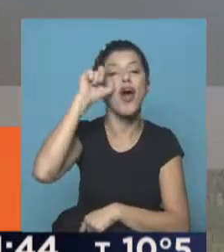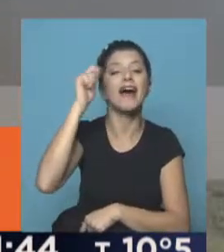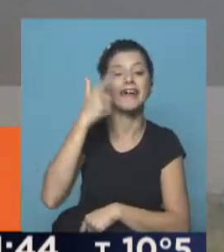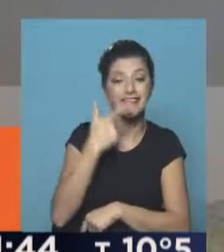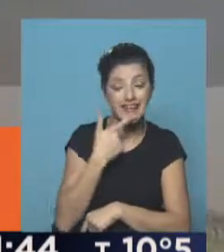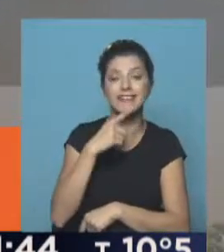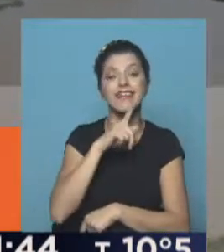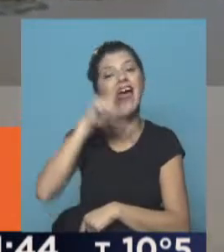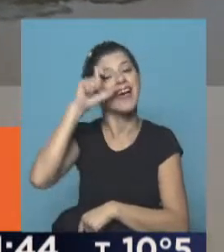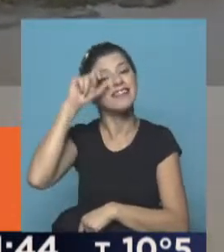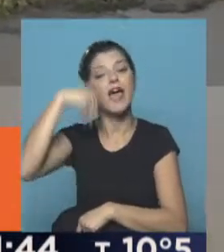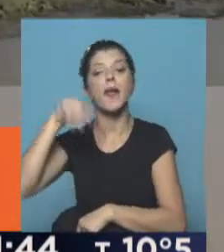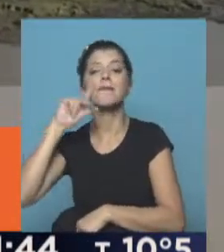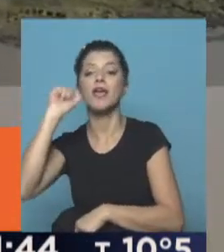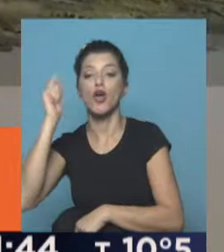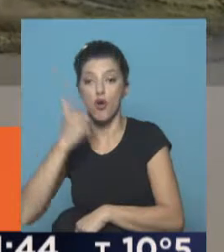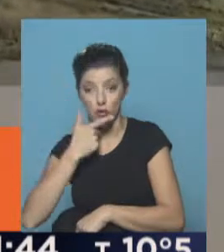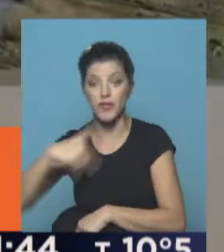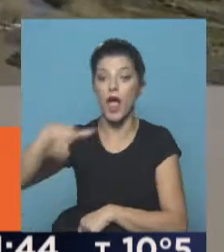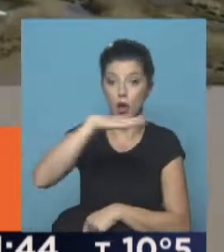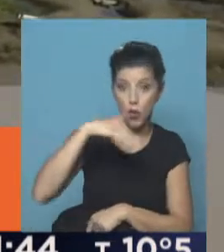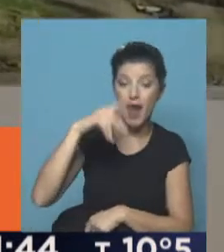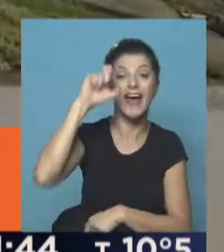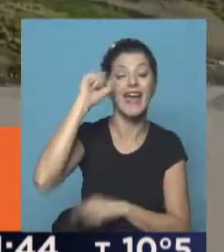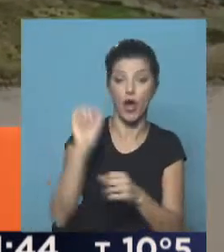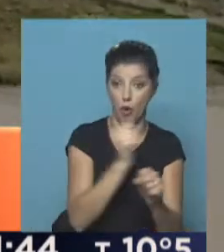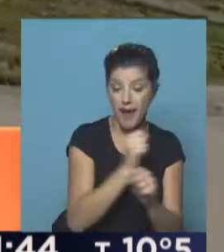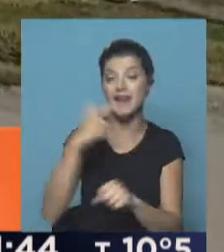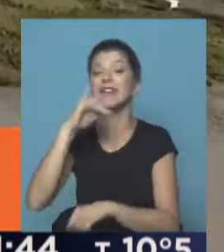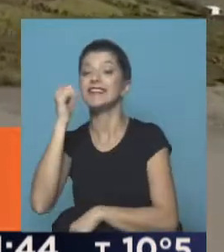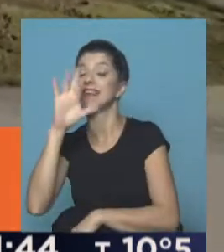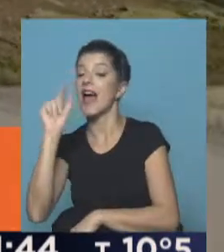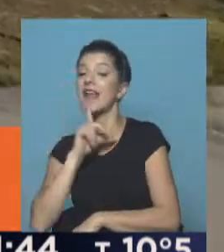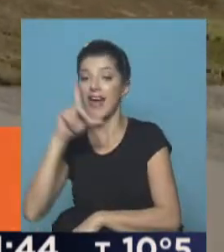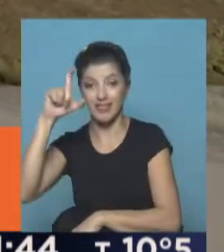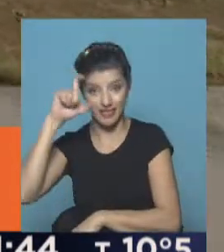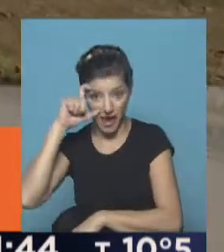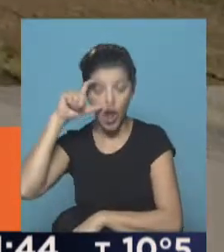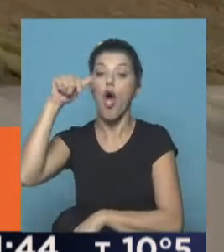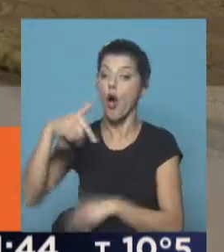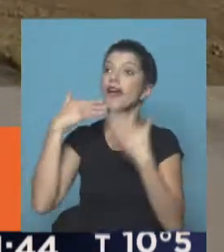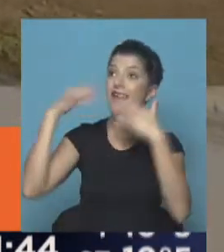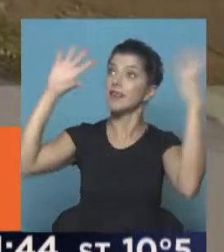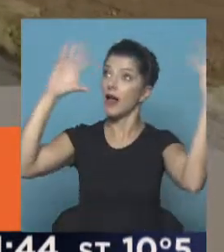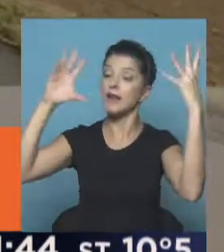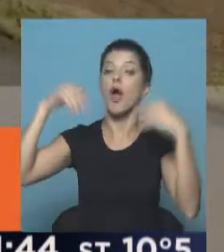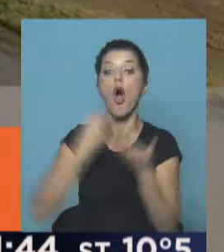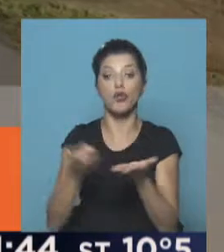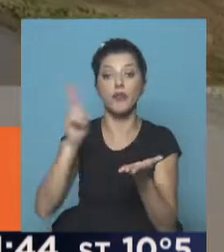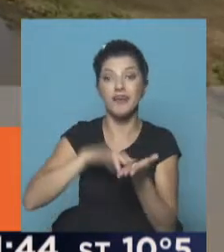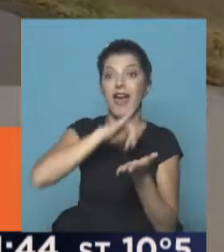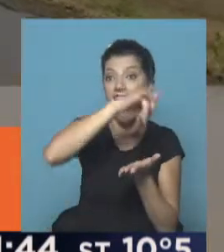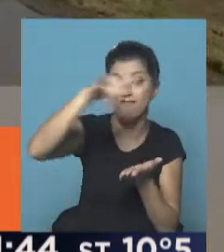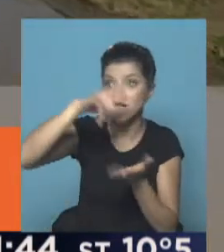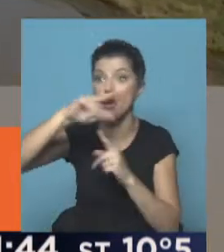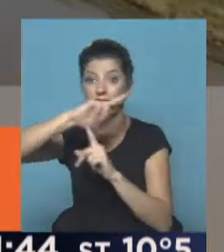se intensificó, sobre todo en las zonas de Escobar y Zárate. Las condiciones climáticas permitieron hoy que vuelvan a volar los helicópteros y los aviones afectados